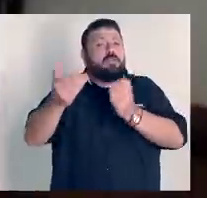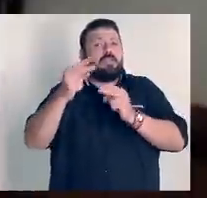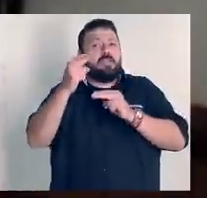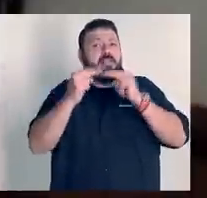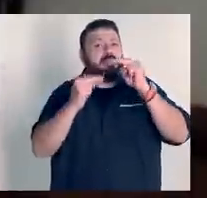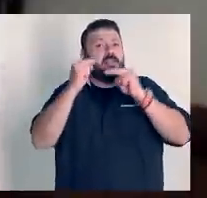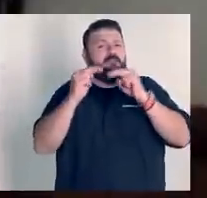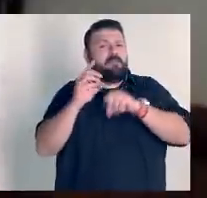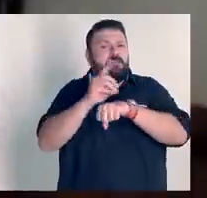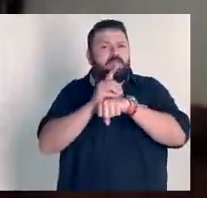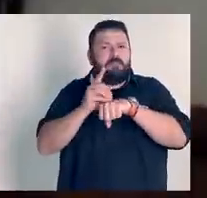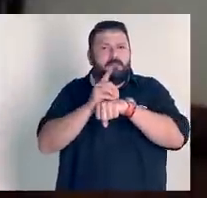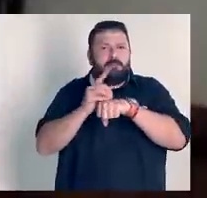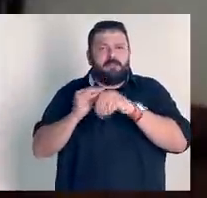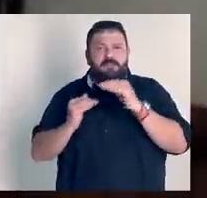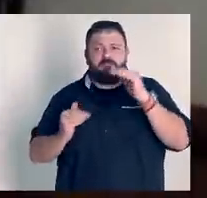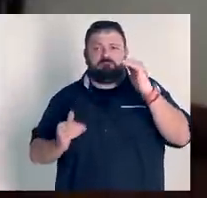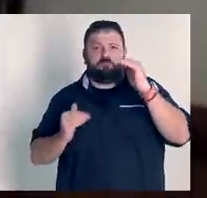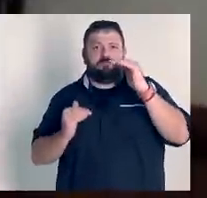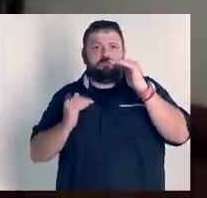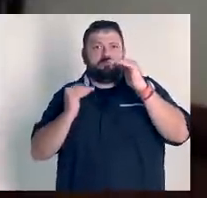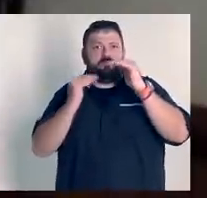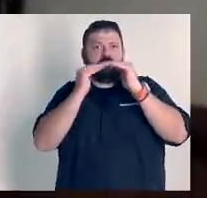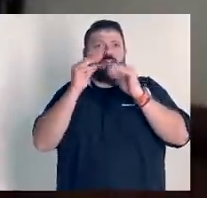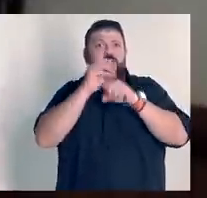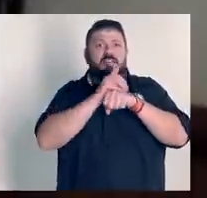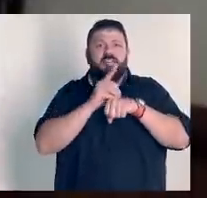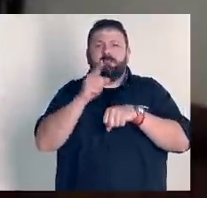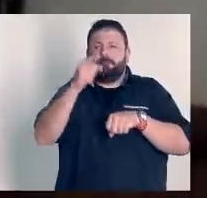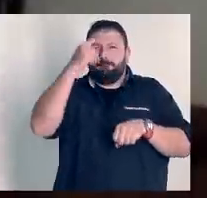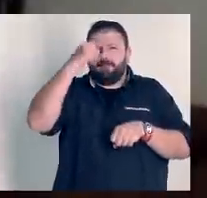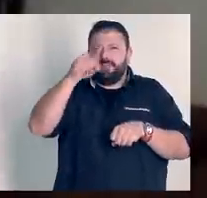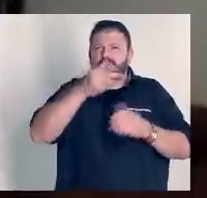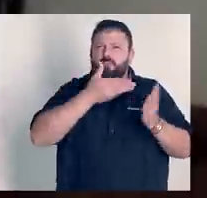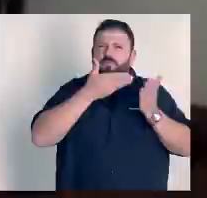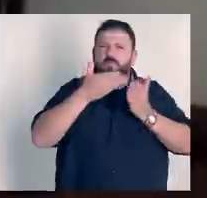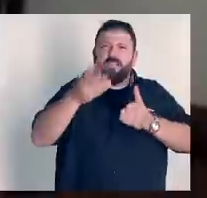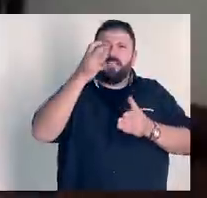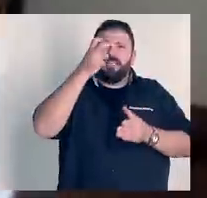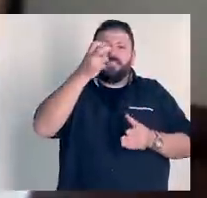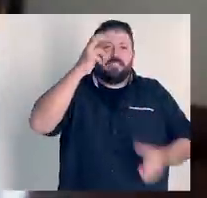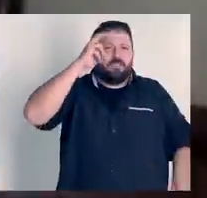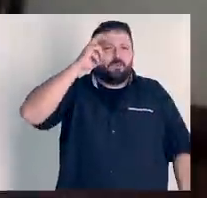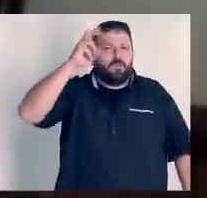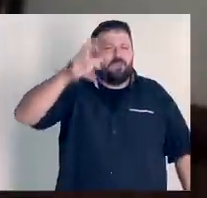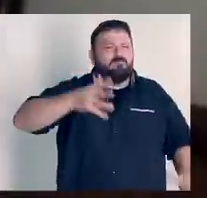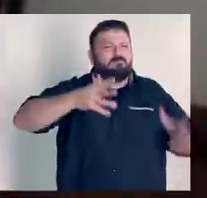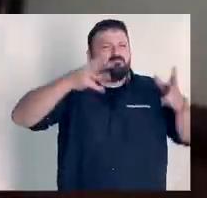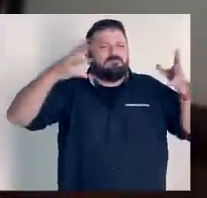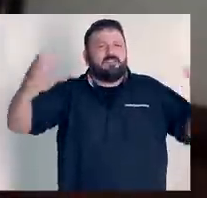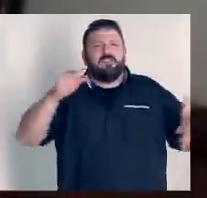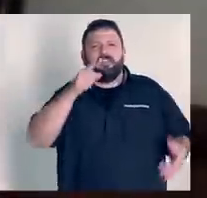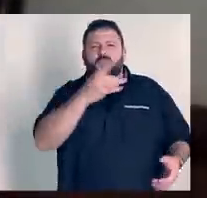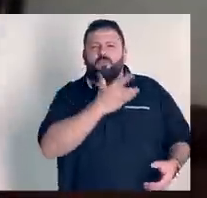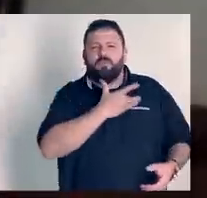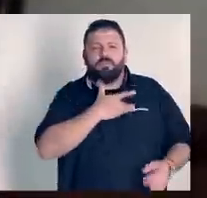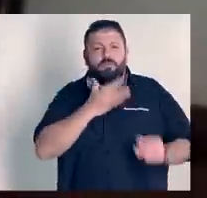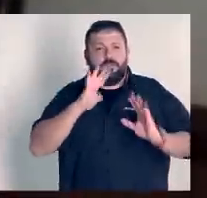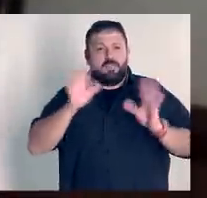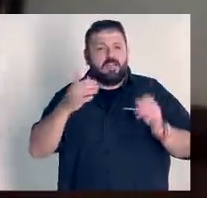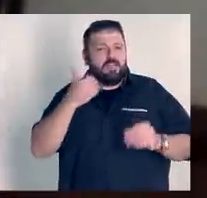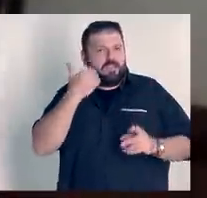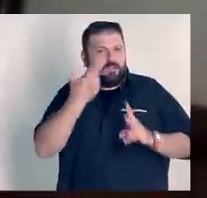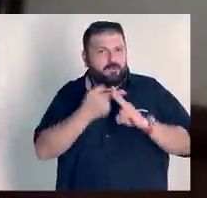nivel diamante se trata de que llegues a esos sueños gigantes que hay en tu corazón. Así que quiero empezar ya de esta